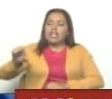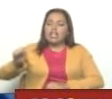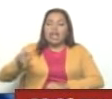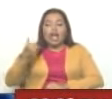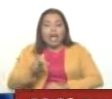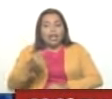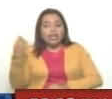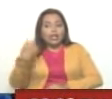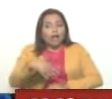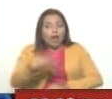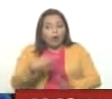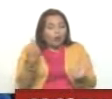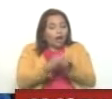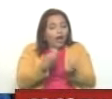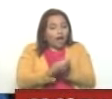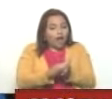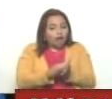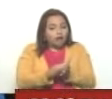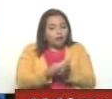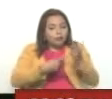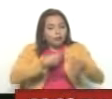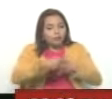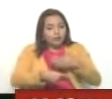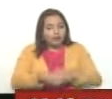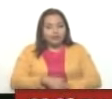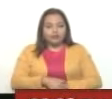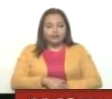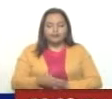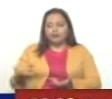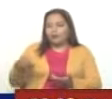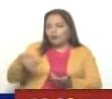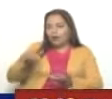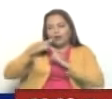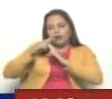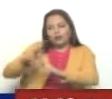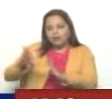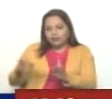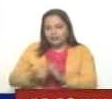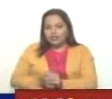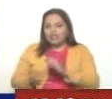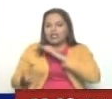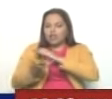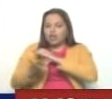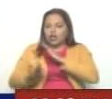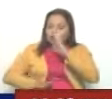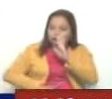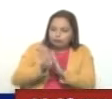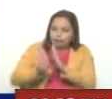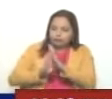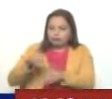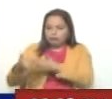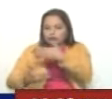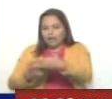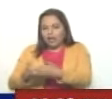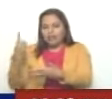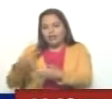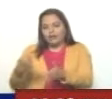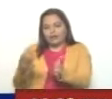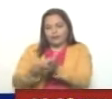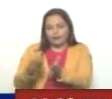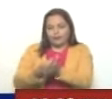tarifas? Nos preguntan eso. Bueno, Roger, fíjate, ¿qué te puedo responder al respecto? Las tecnologías van avanzando y hay que invertir en